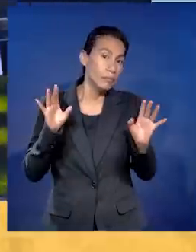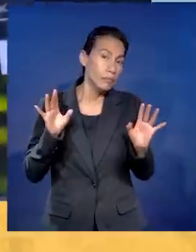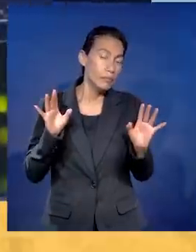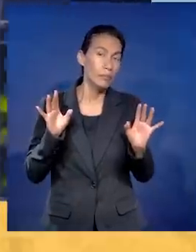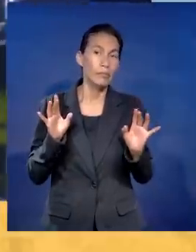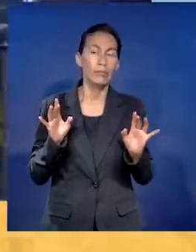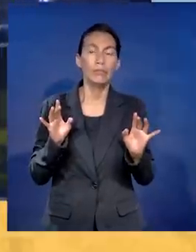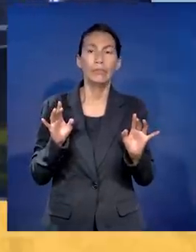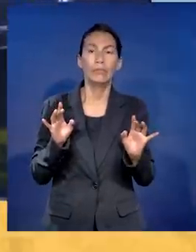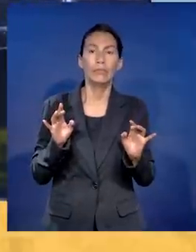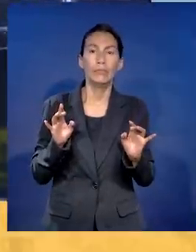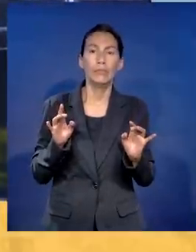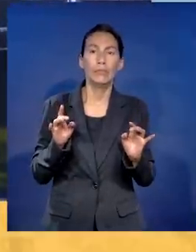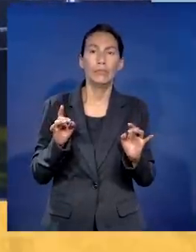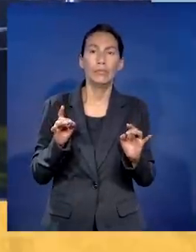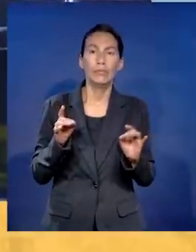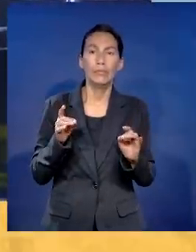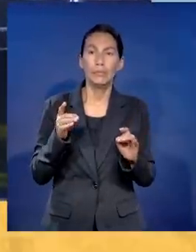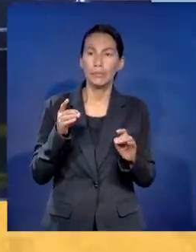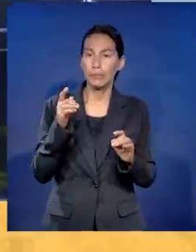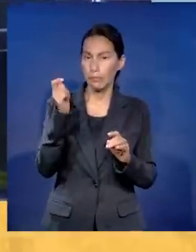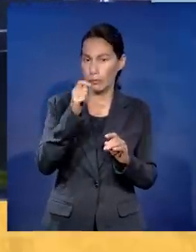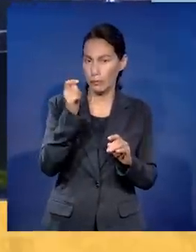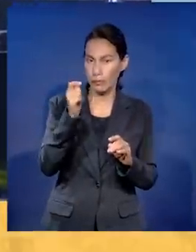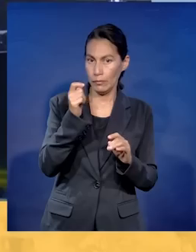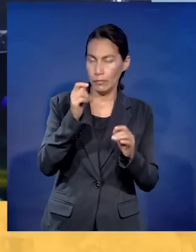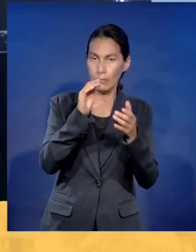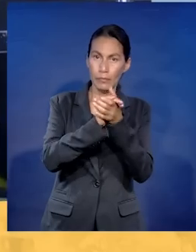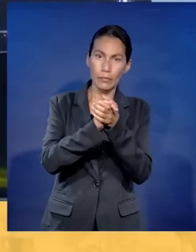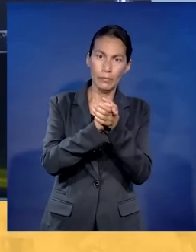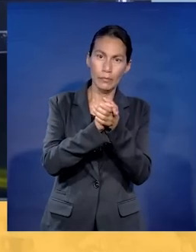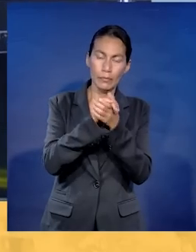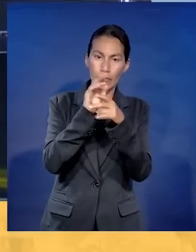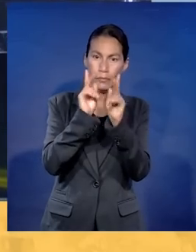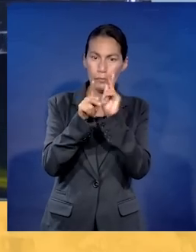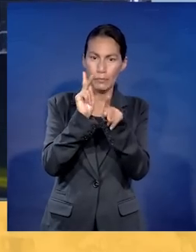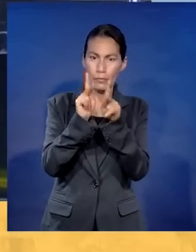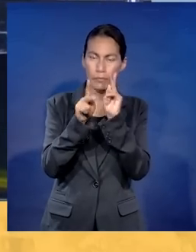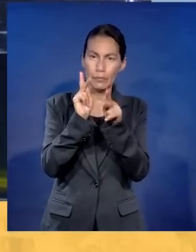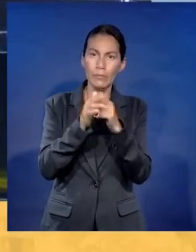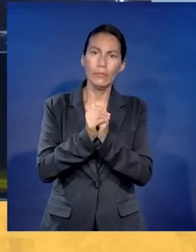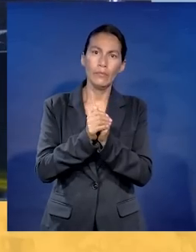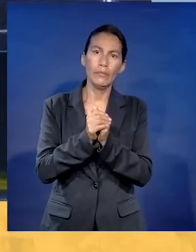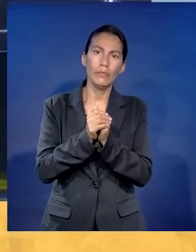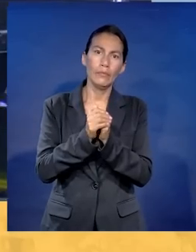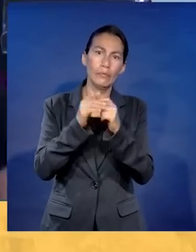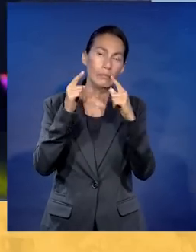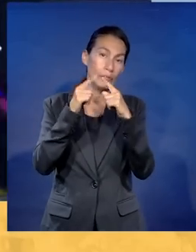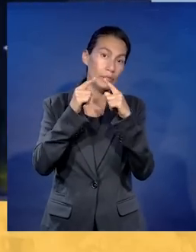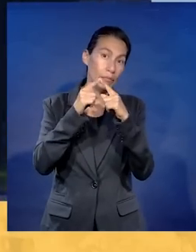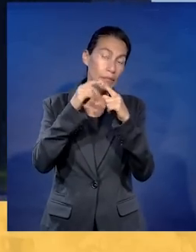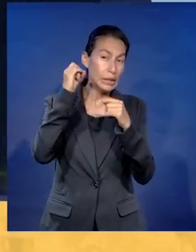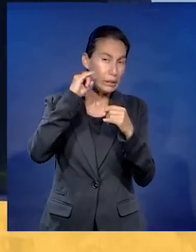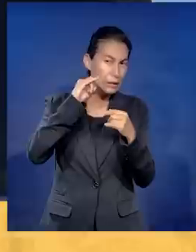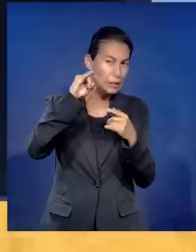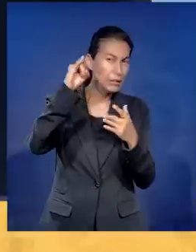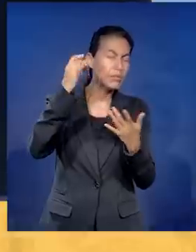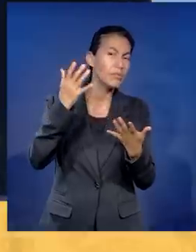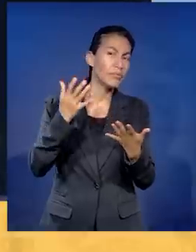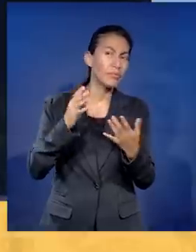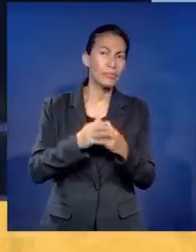no ocasión que estaba terminando de hablar acerca de noviazgo y matrimonio en una iglesia alejo de aquí